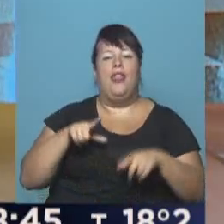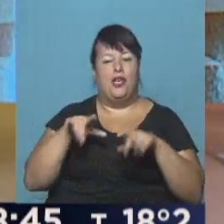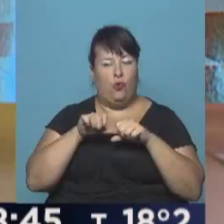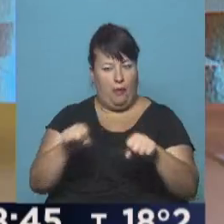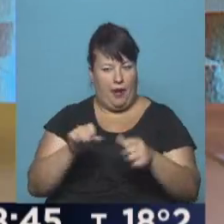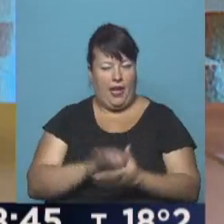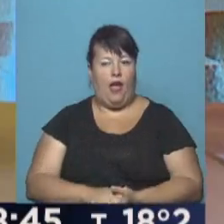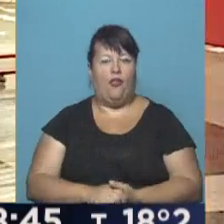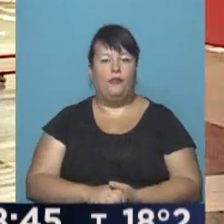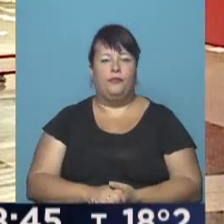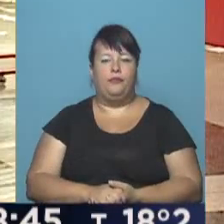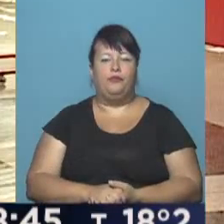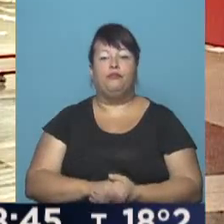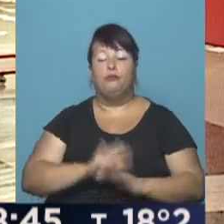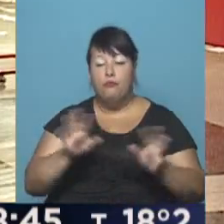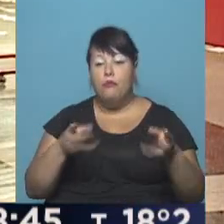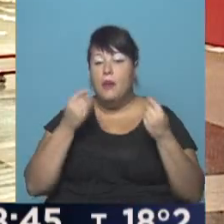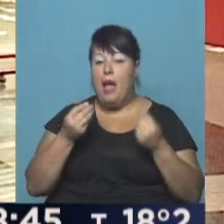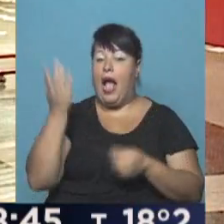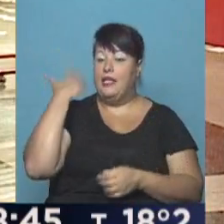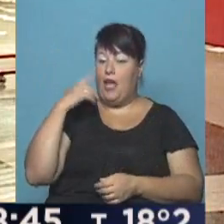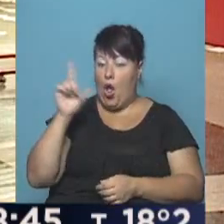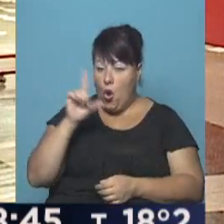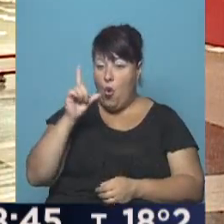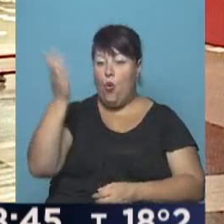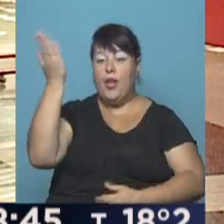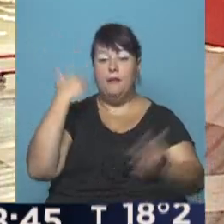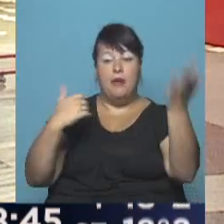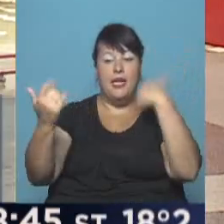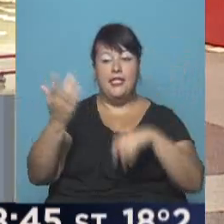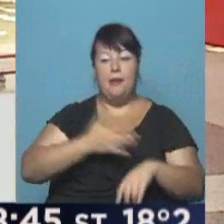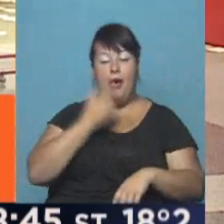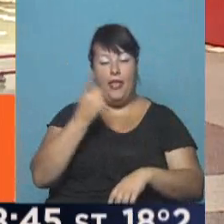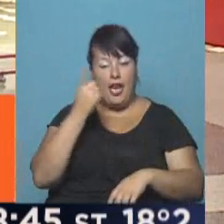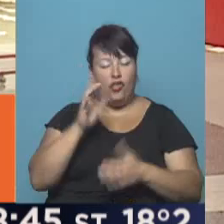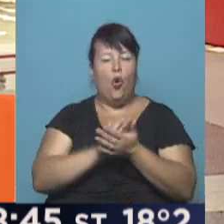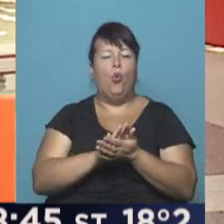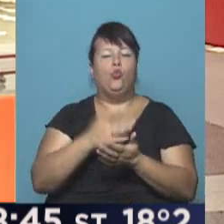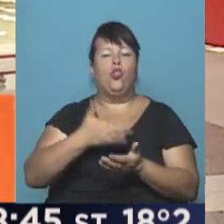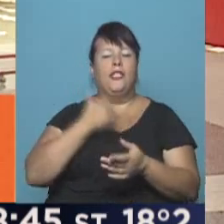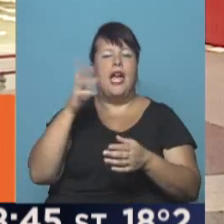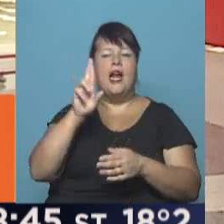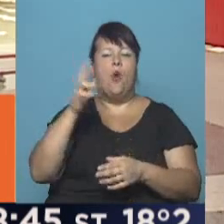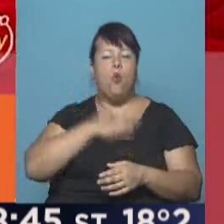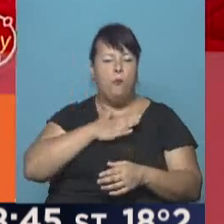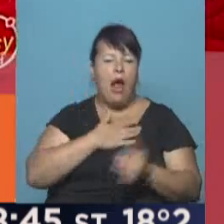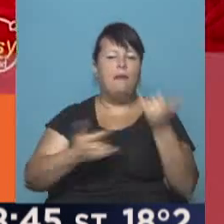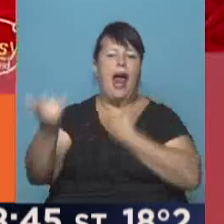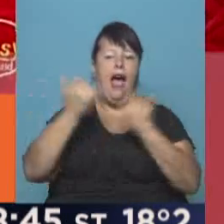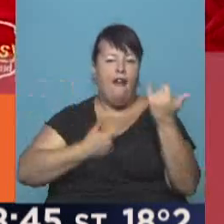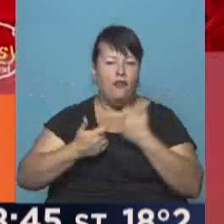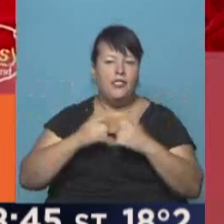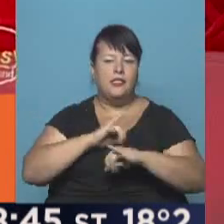supermercado. Bueno, resultó que el día lunes nos convoca la gerencia local junto con la gerencia de recursos humanos para informarnos